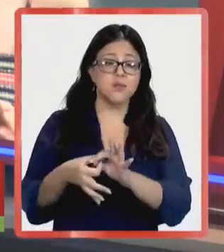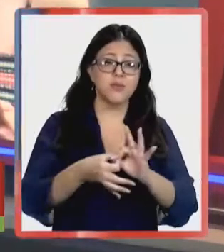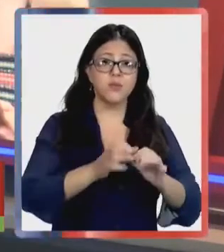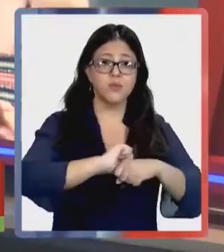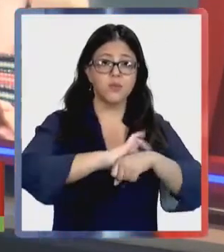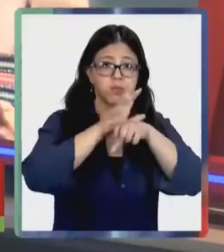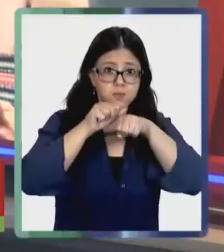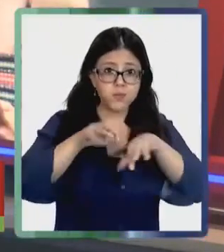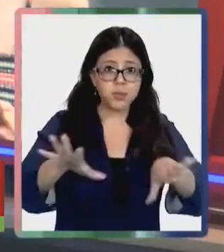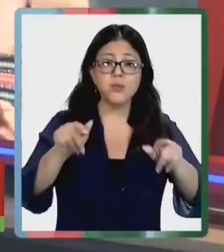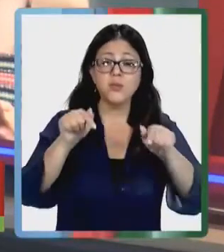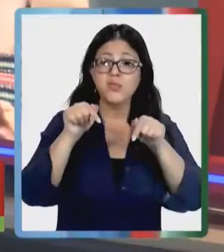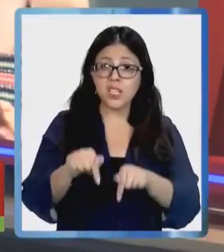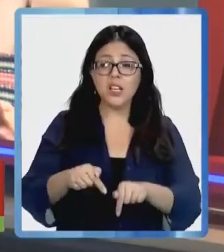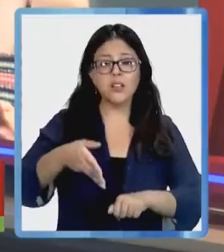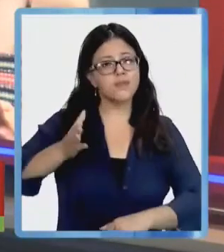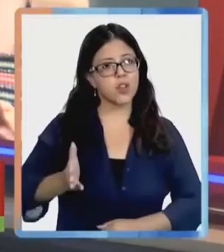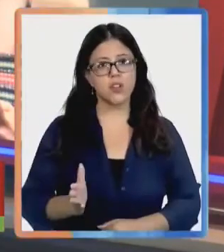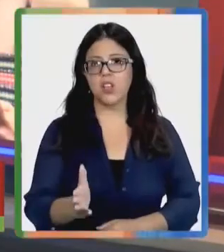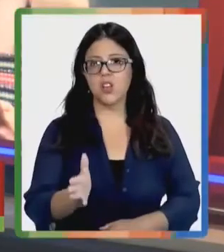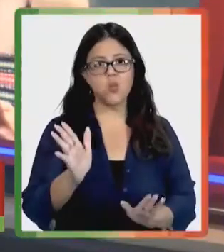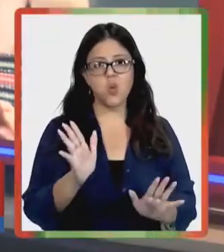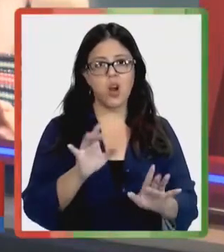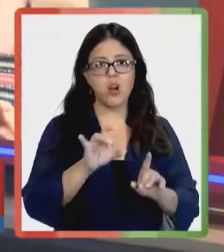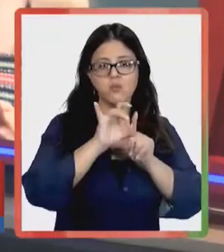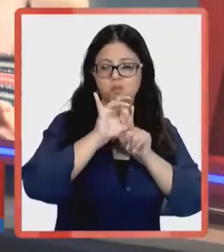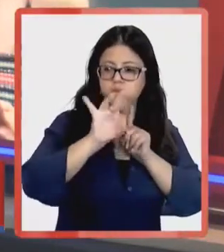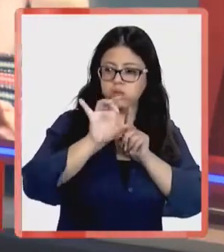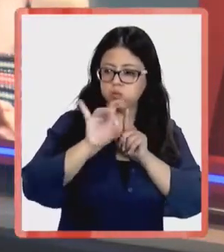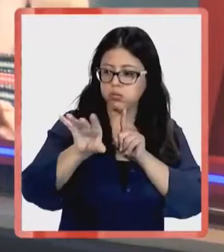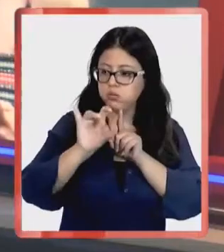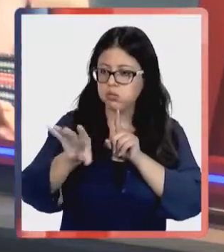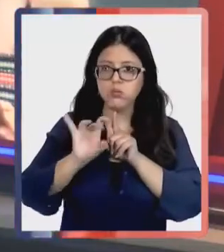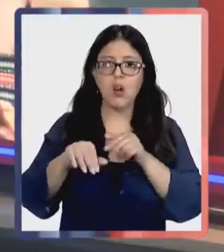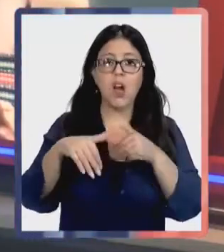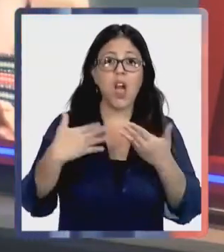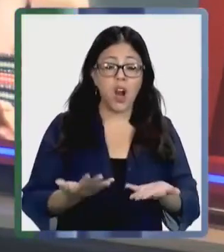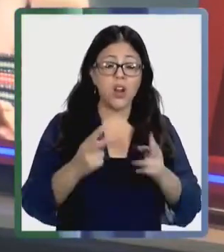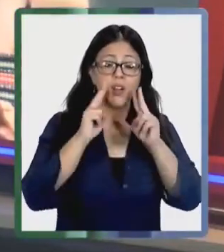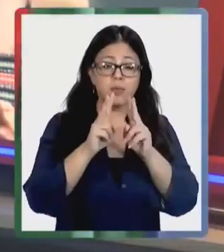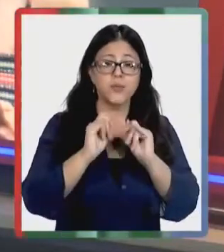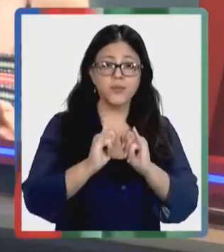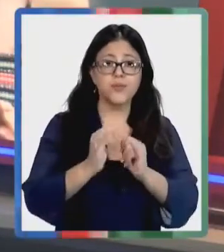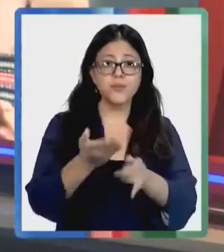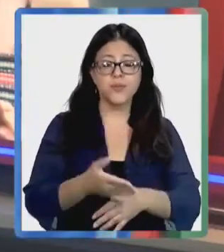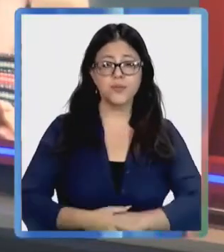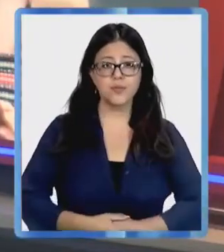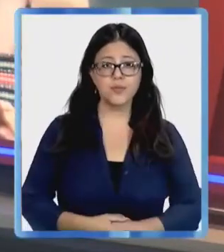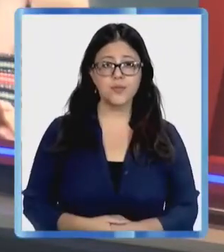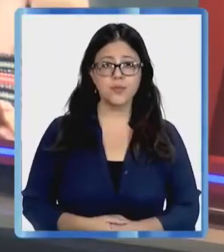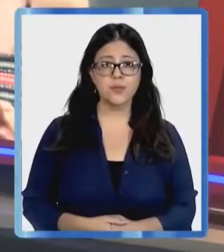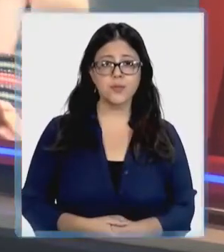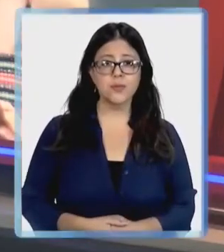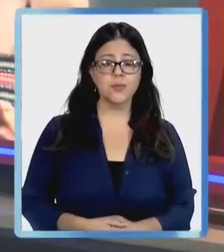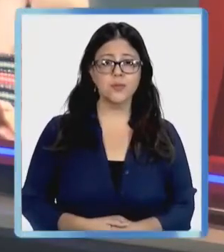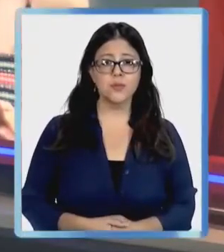medio de esta pandemia en que este virus respiratorio sigue pasando de persona en persona. Universidad Autónoma Televisión con el